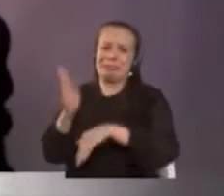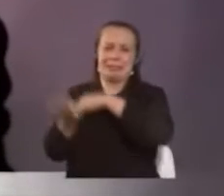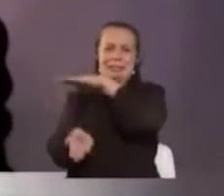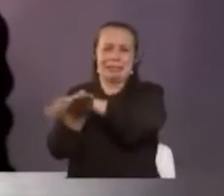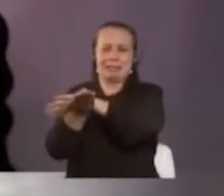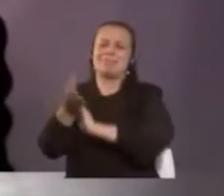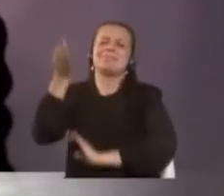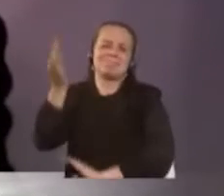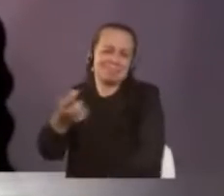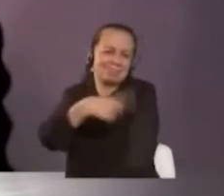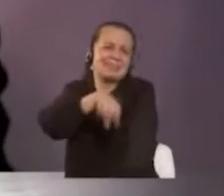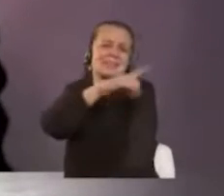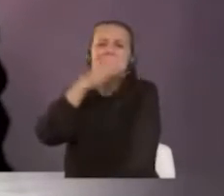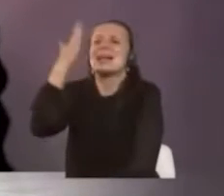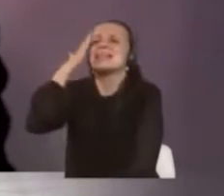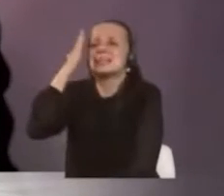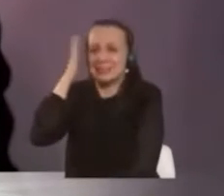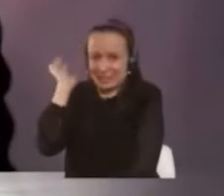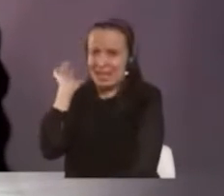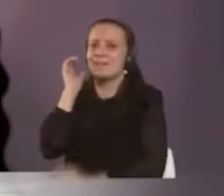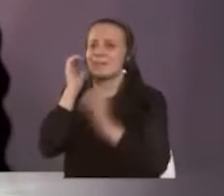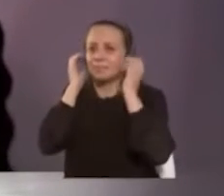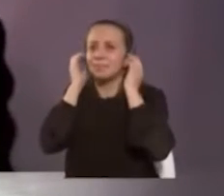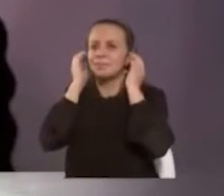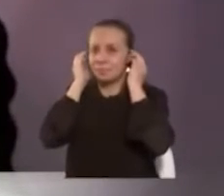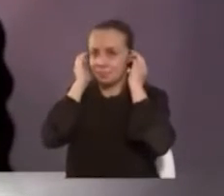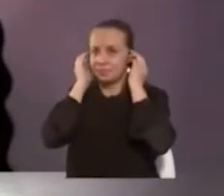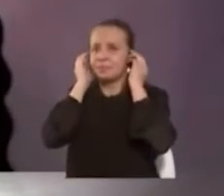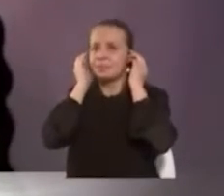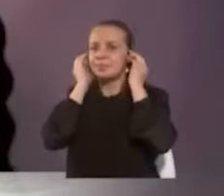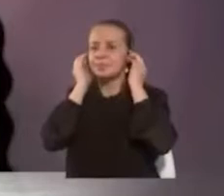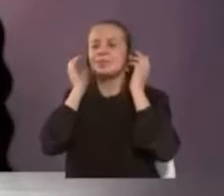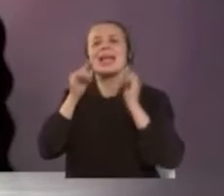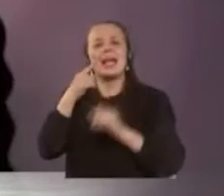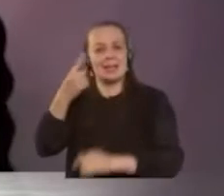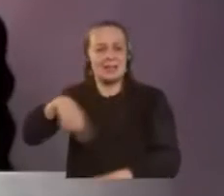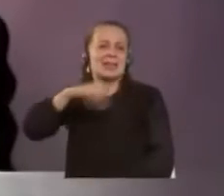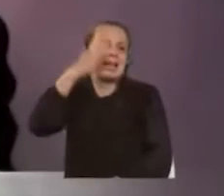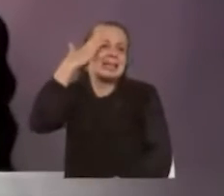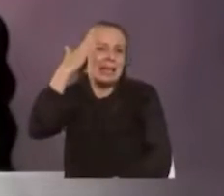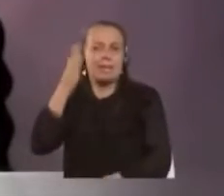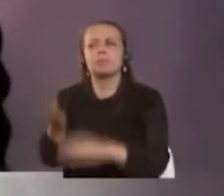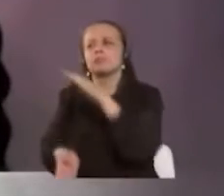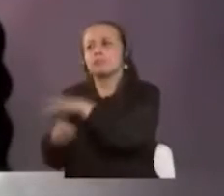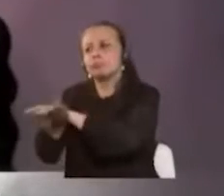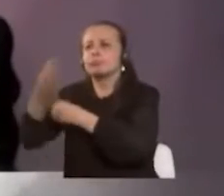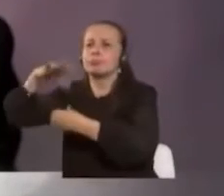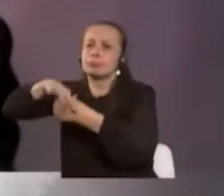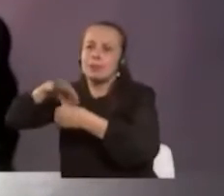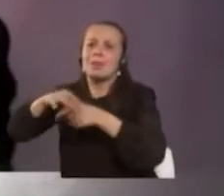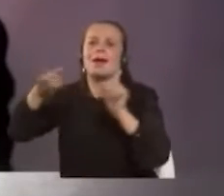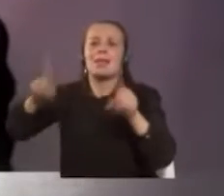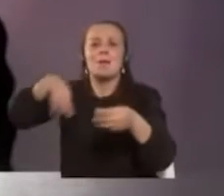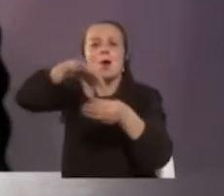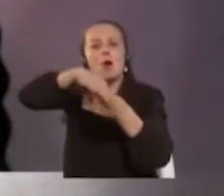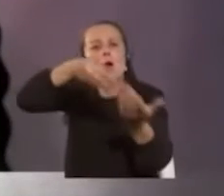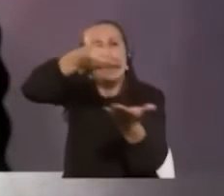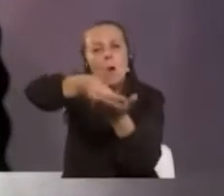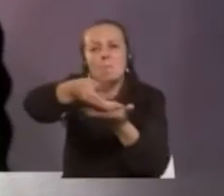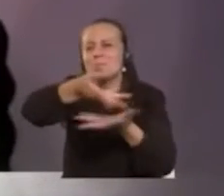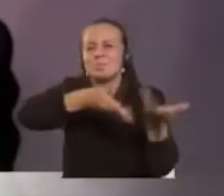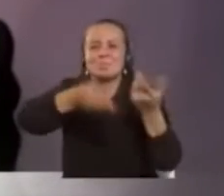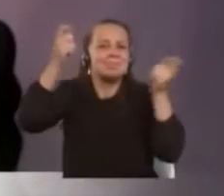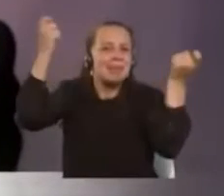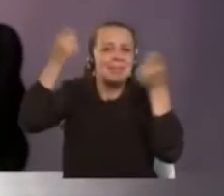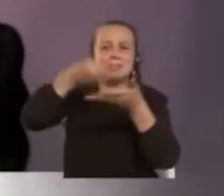Esa es una realidad que hay que señalar, pues para no hablar de las otras formas de corrupción electoral, de la compraventa de votos y